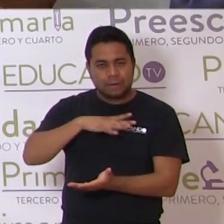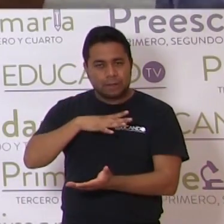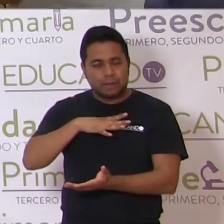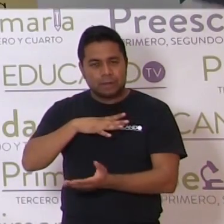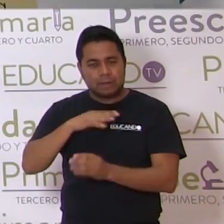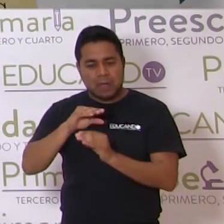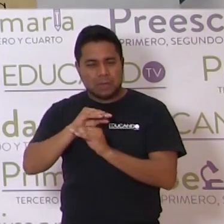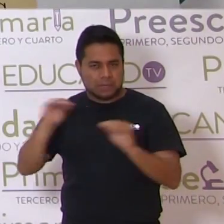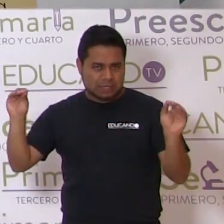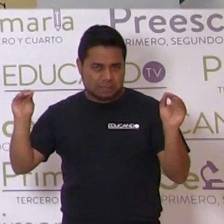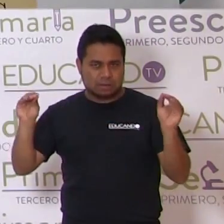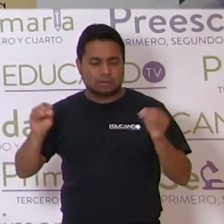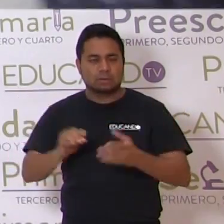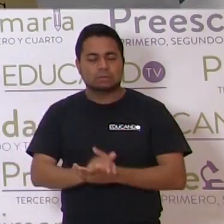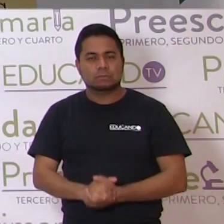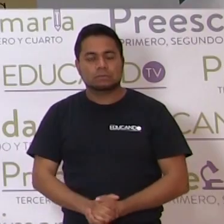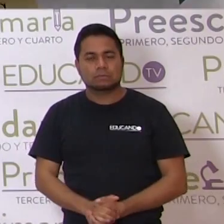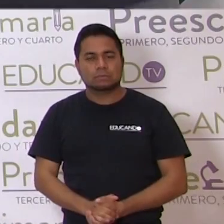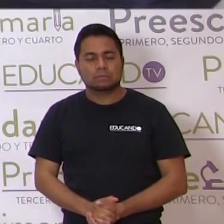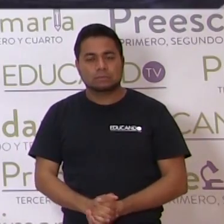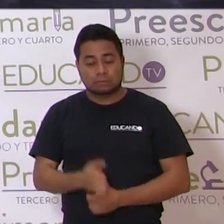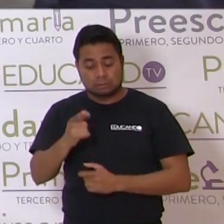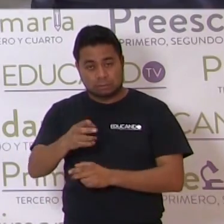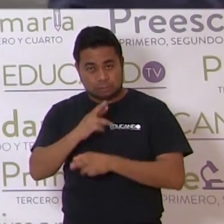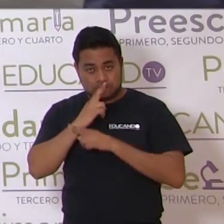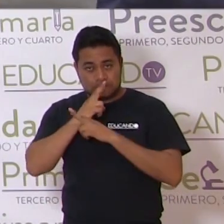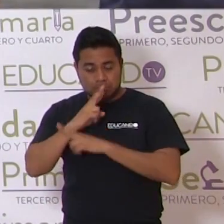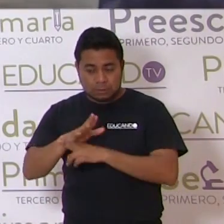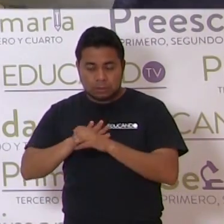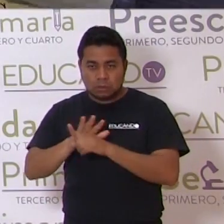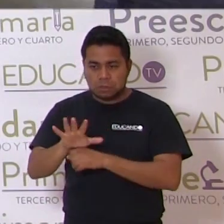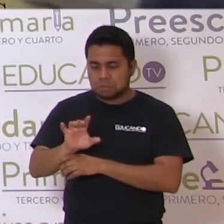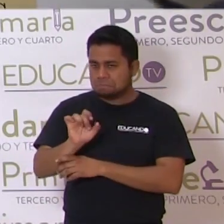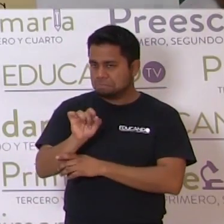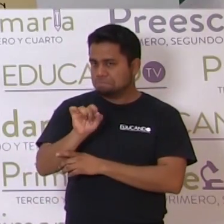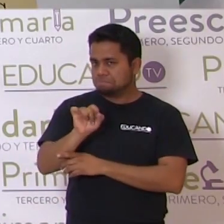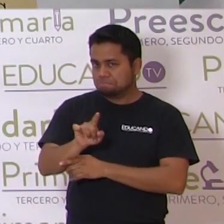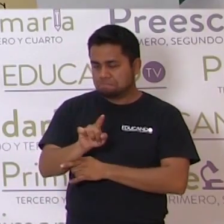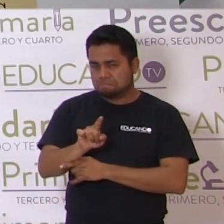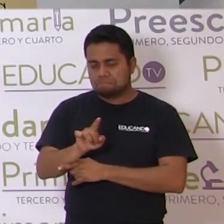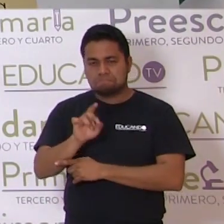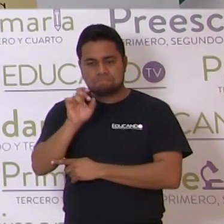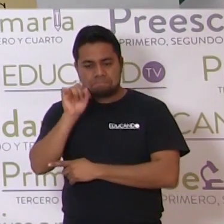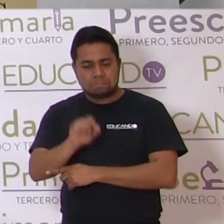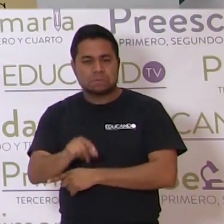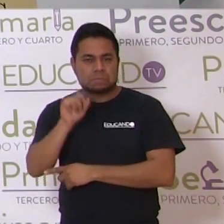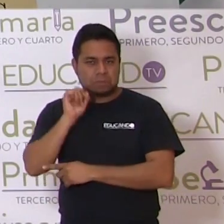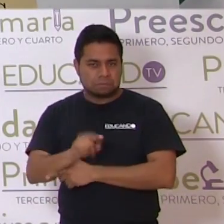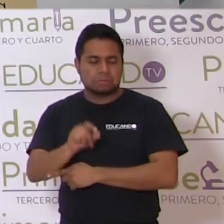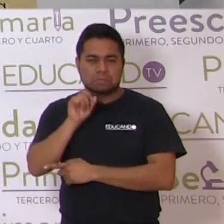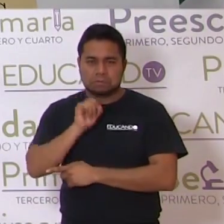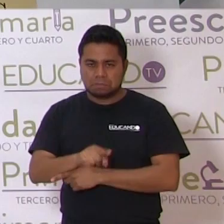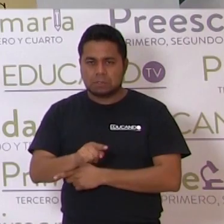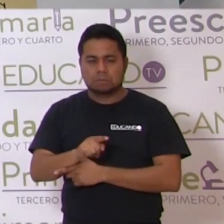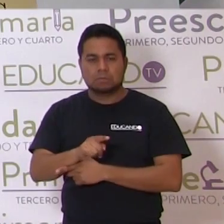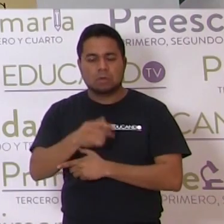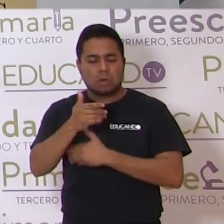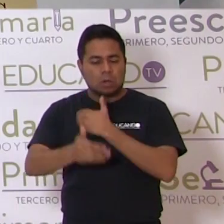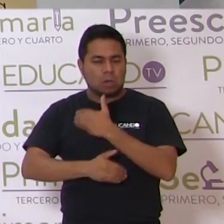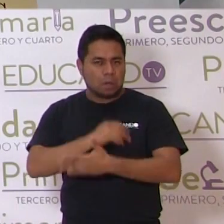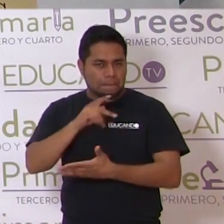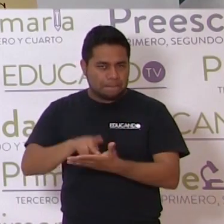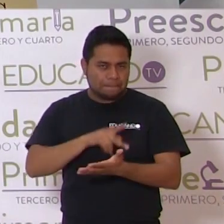completamente vacío. Los resultados fueron los mismos todas las veces que se repitió el